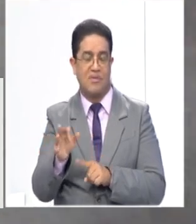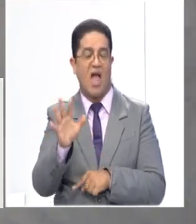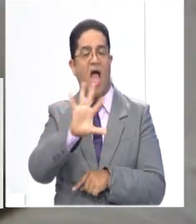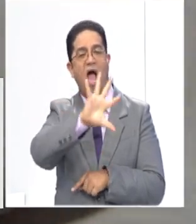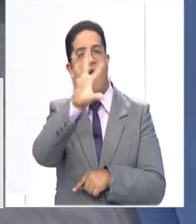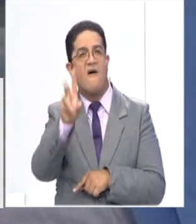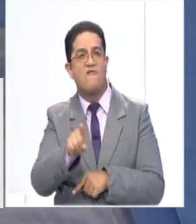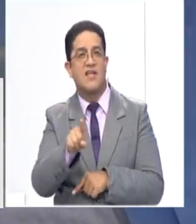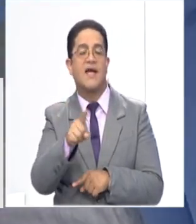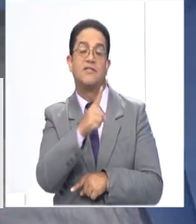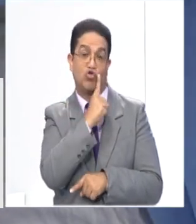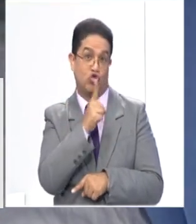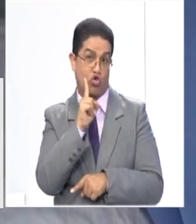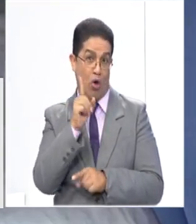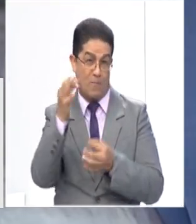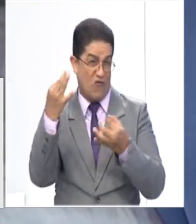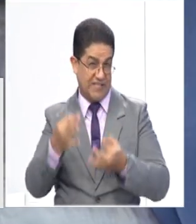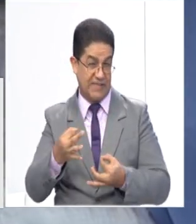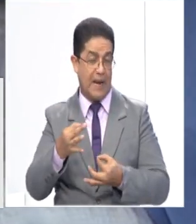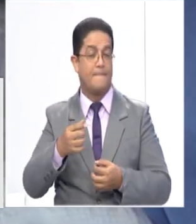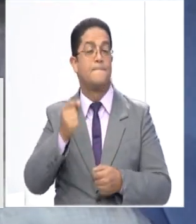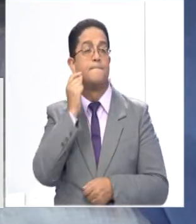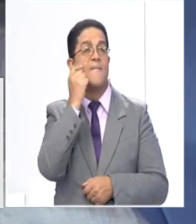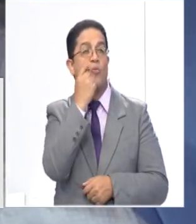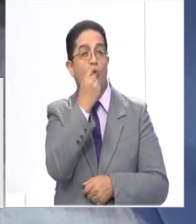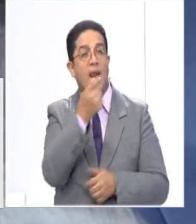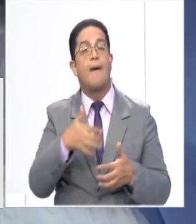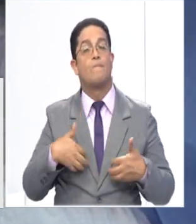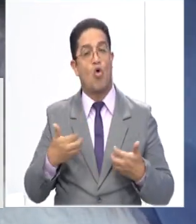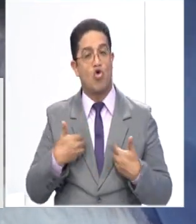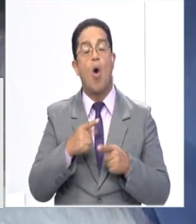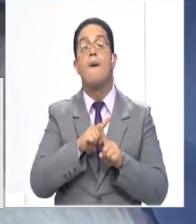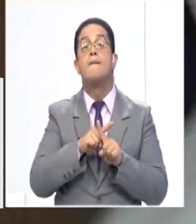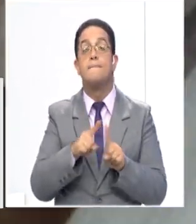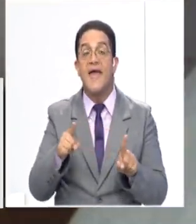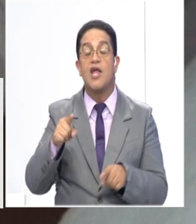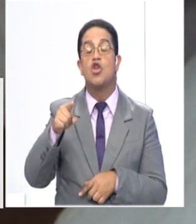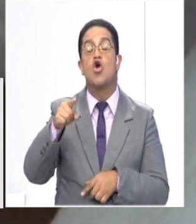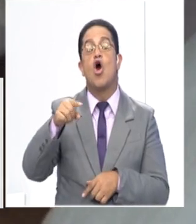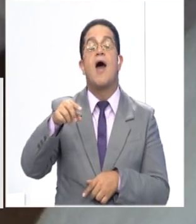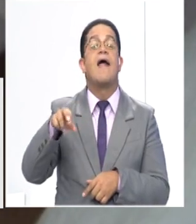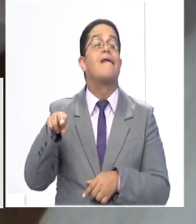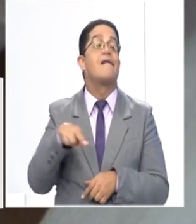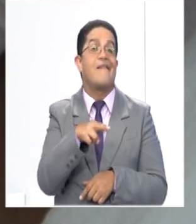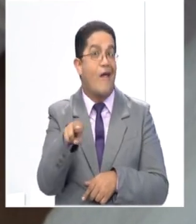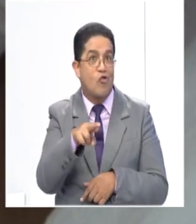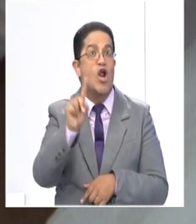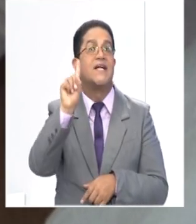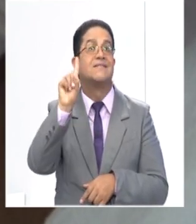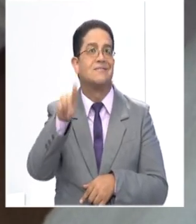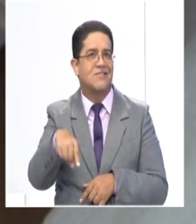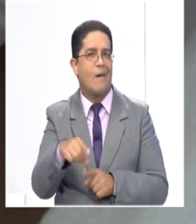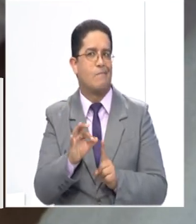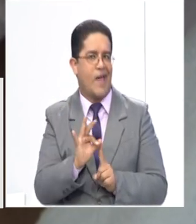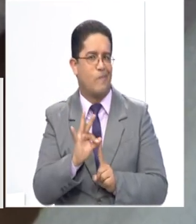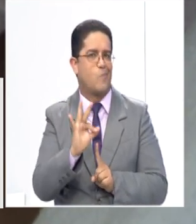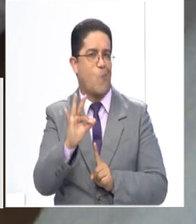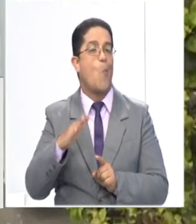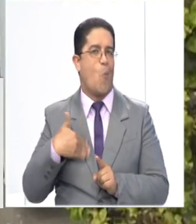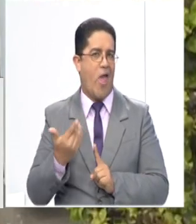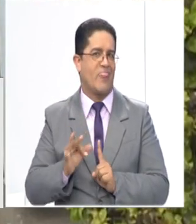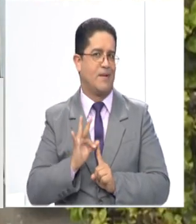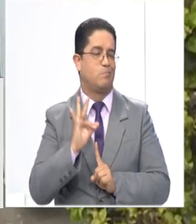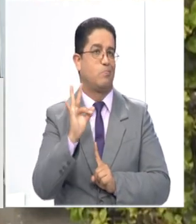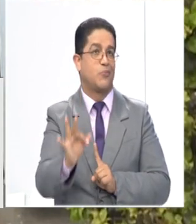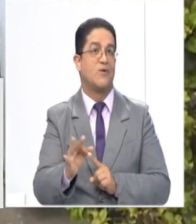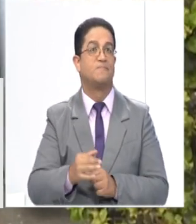llama viruela del mono, los roedores, como las ratas, se consideran los principales reservorios del virus en la